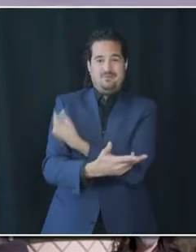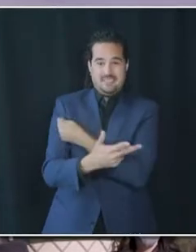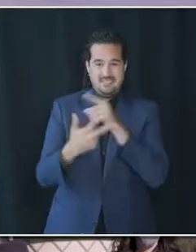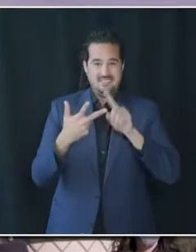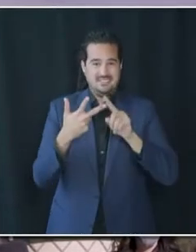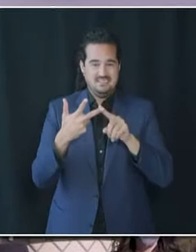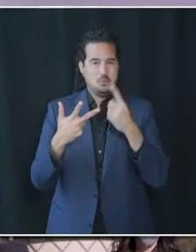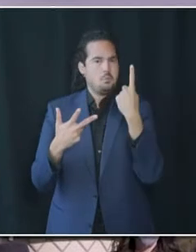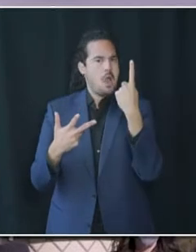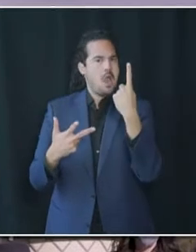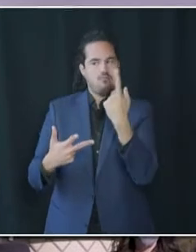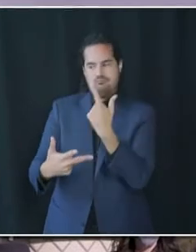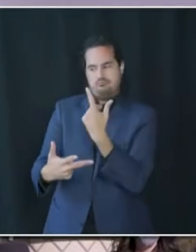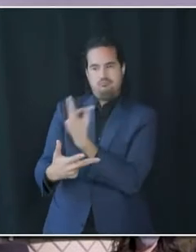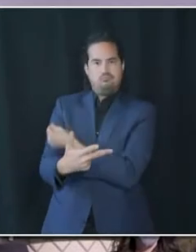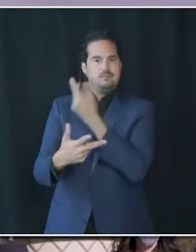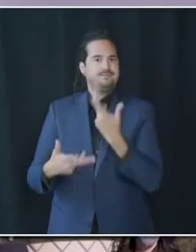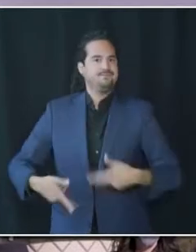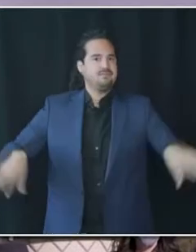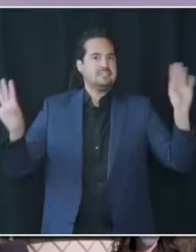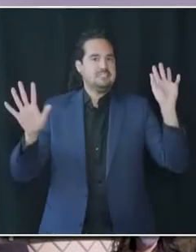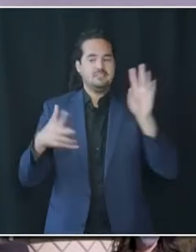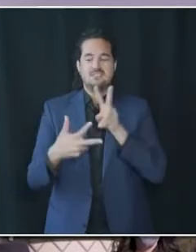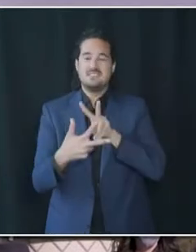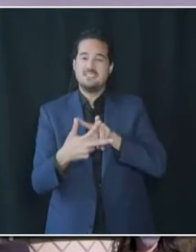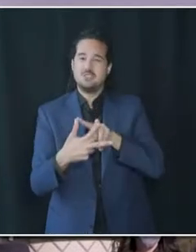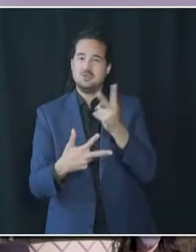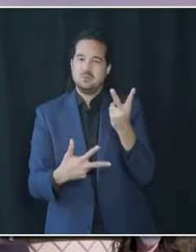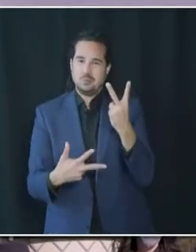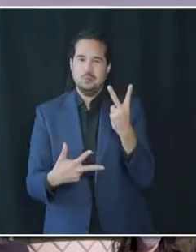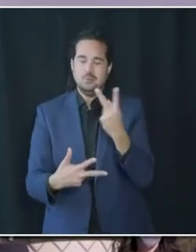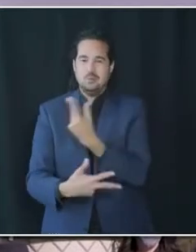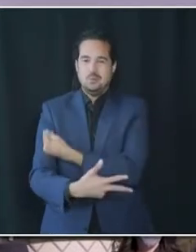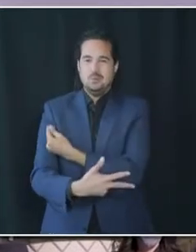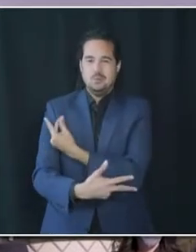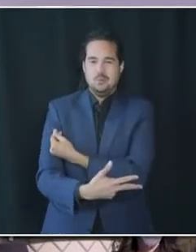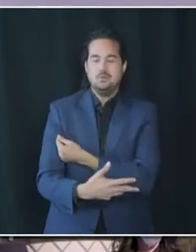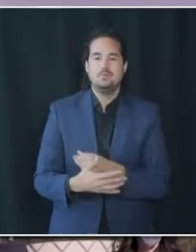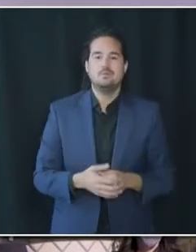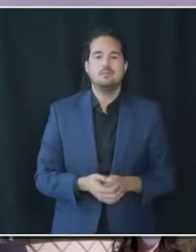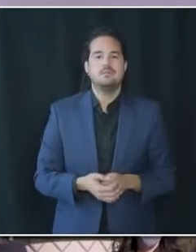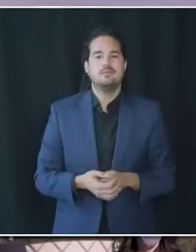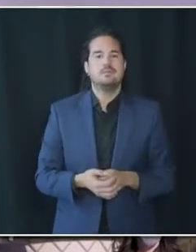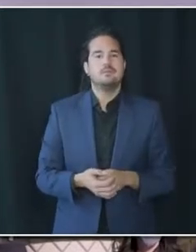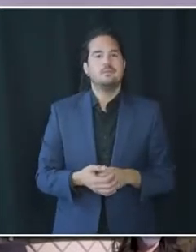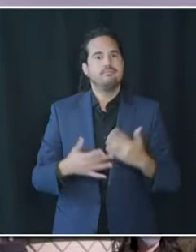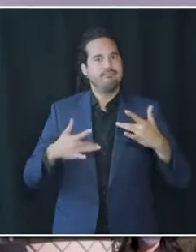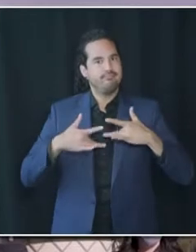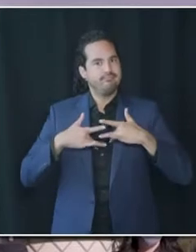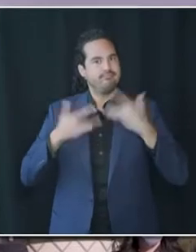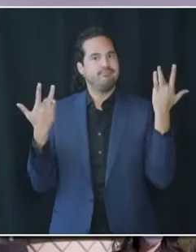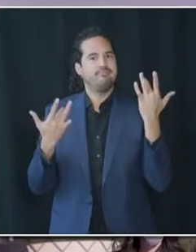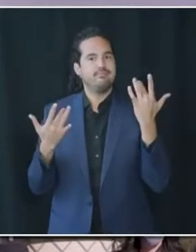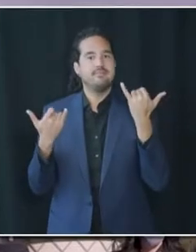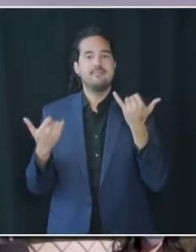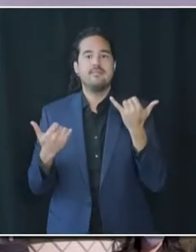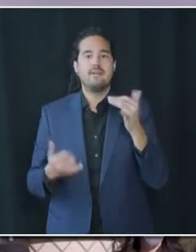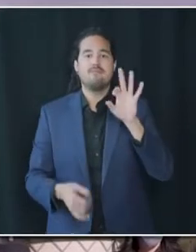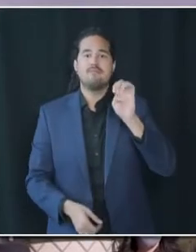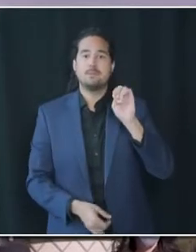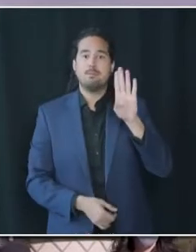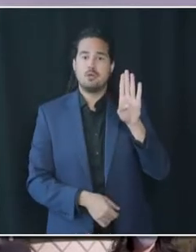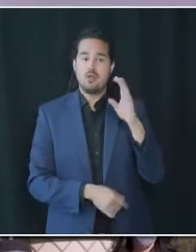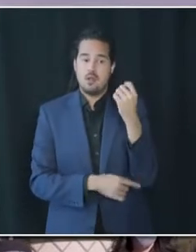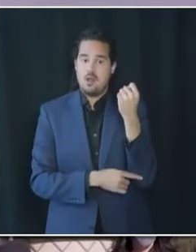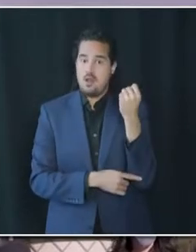por ser cerrar con otro punto el 11 de febrero quería anunciar que